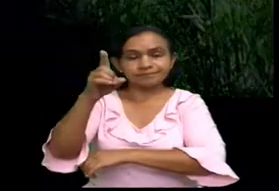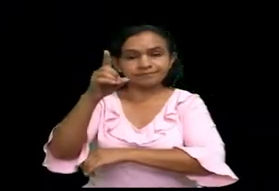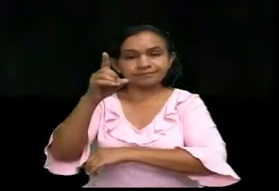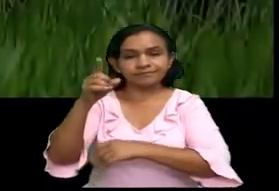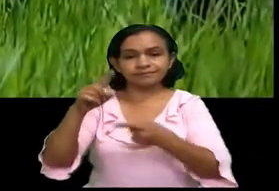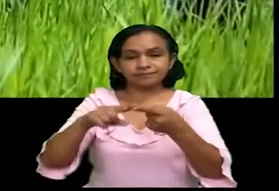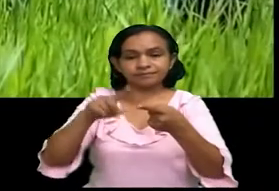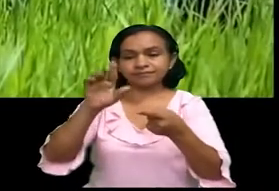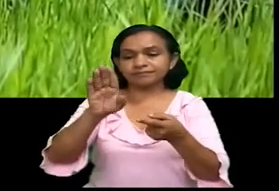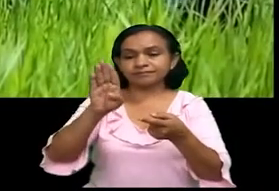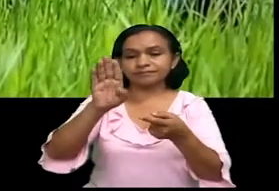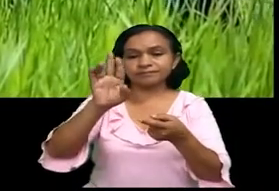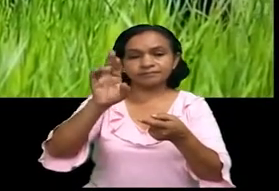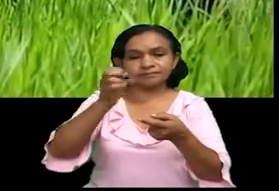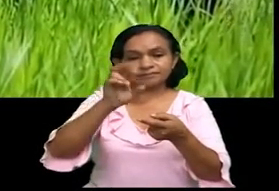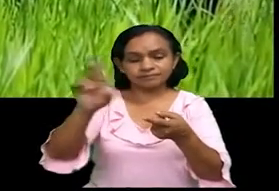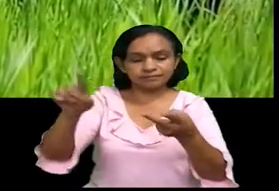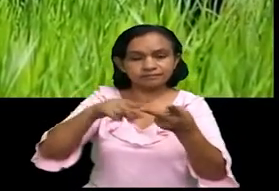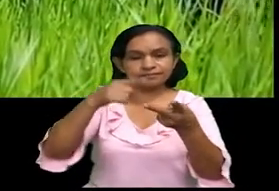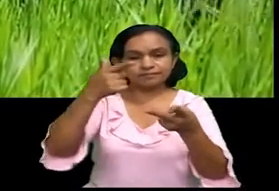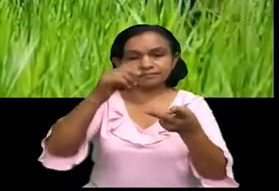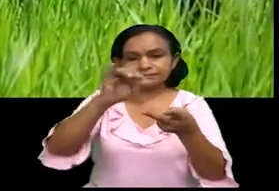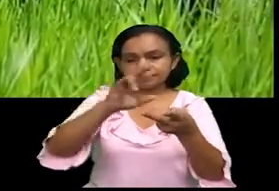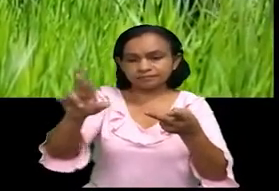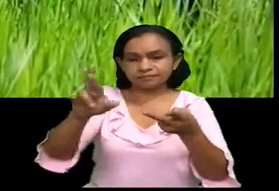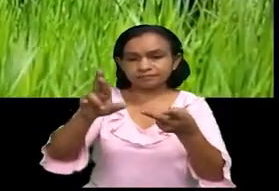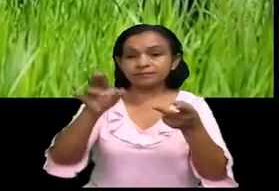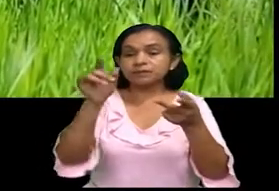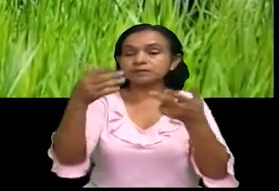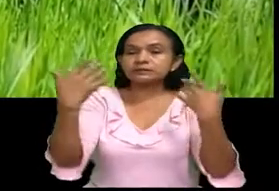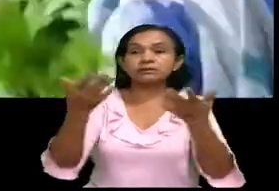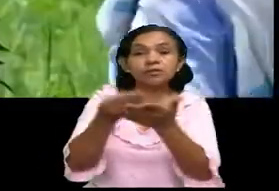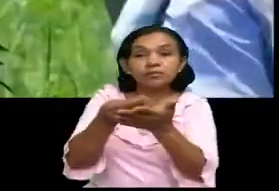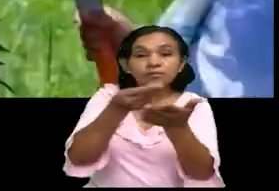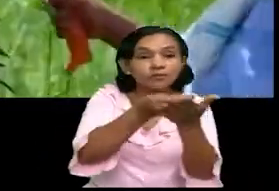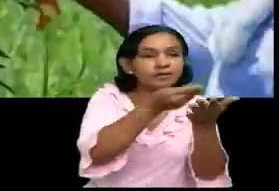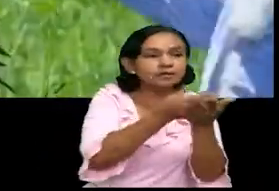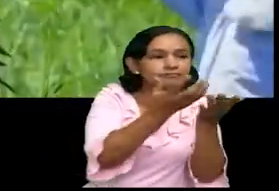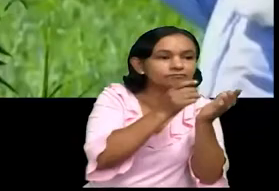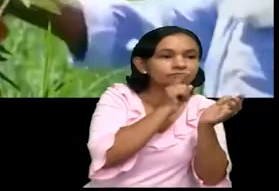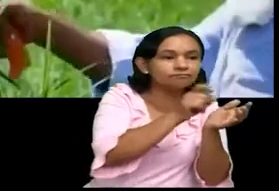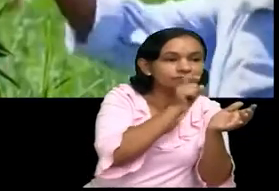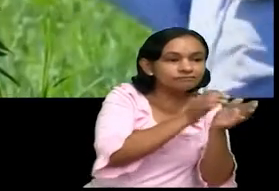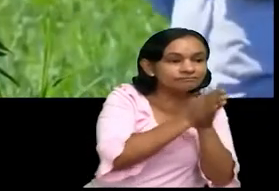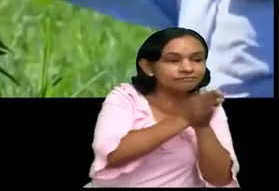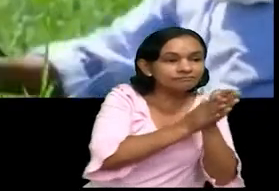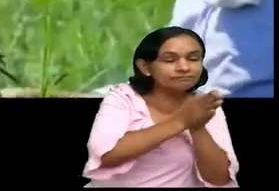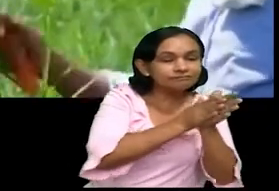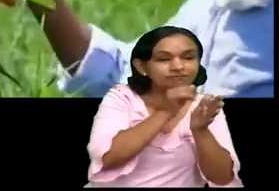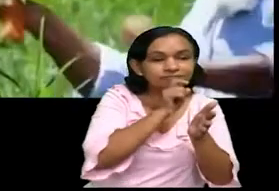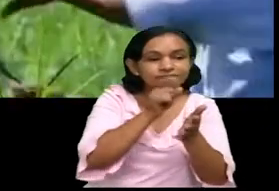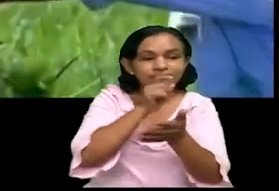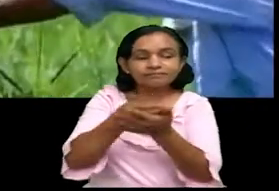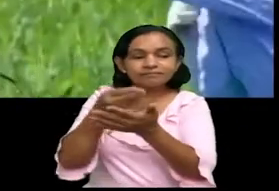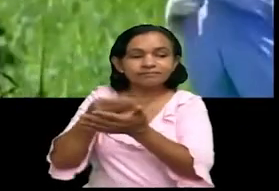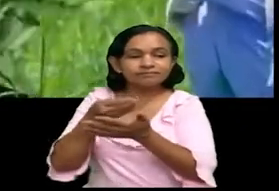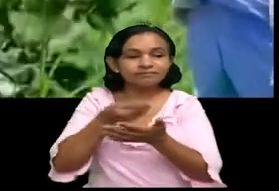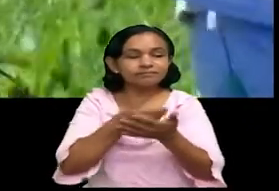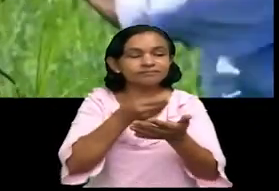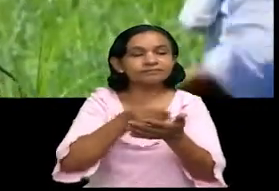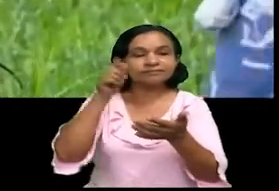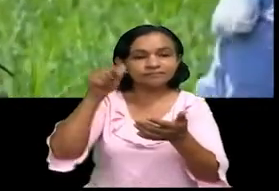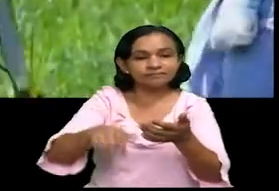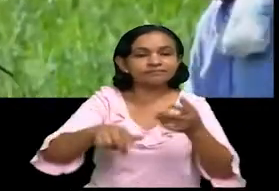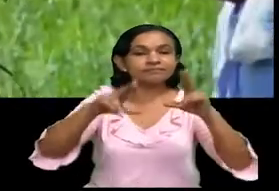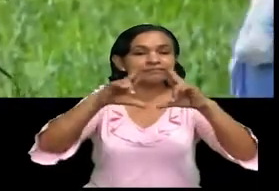la Gucerat, la raza Gir, sean razas de mucha demanda, ¿verdad?, para mejorar la calidad genética de nuestro